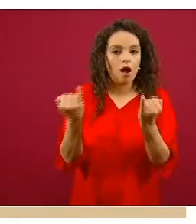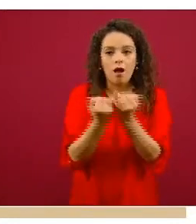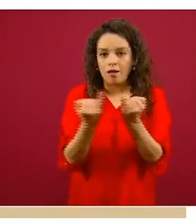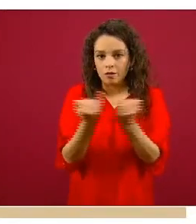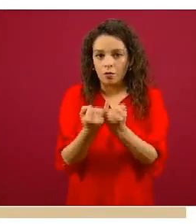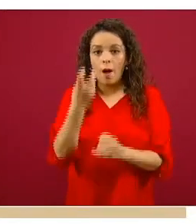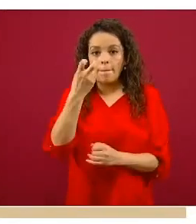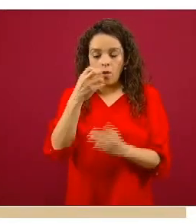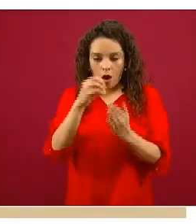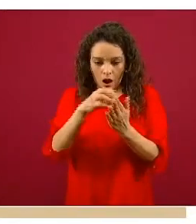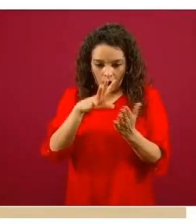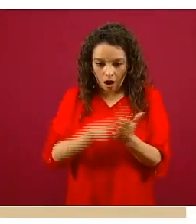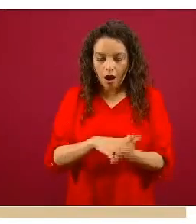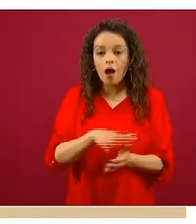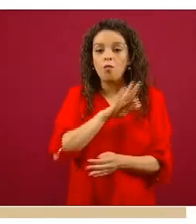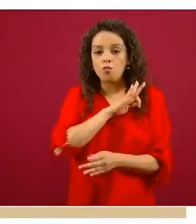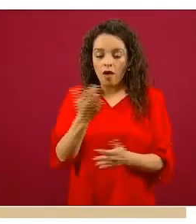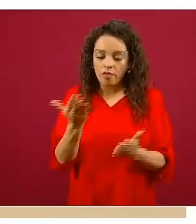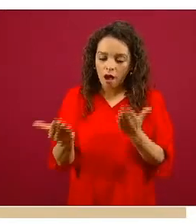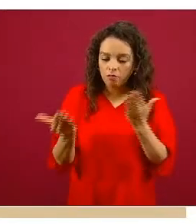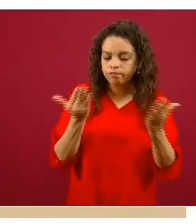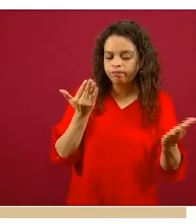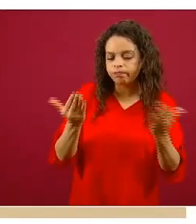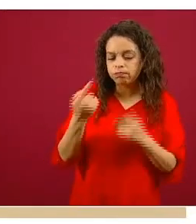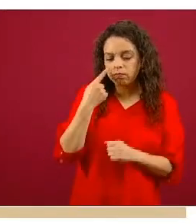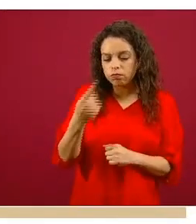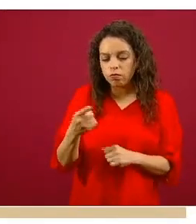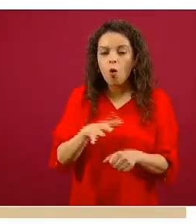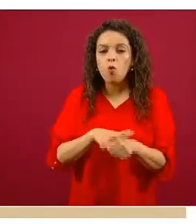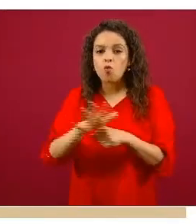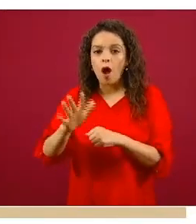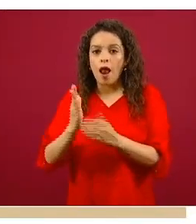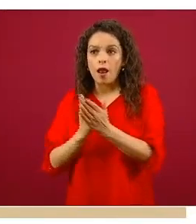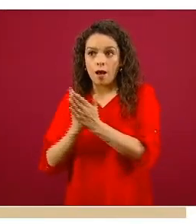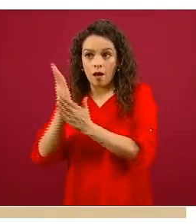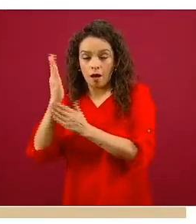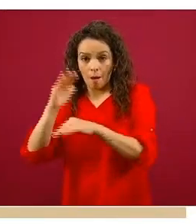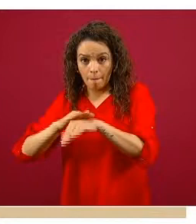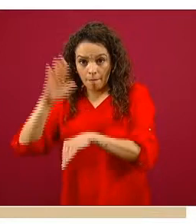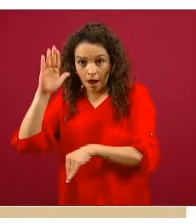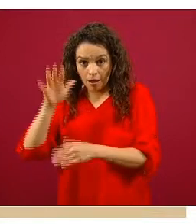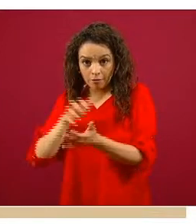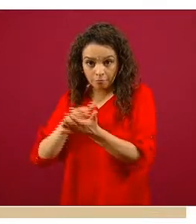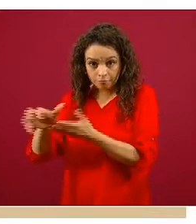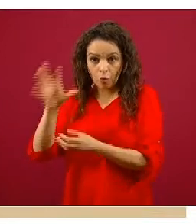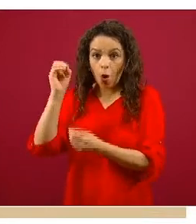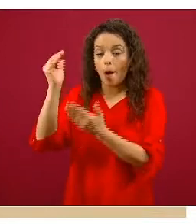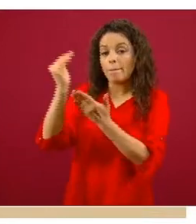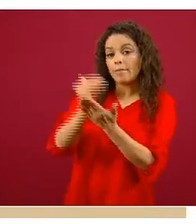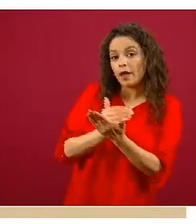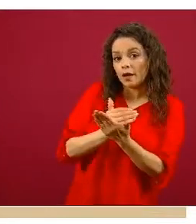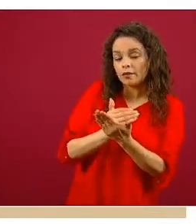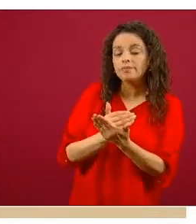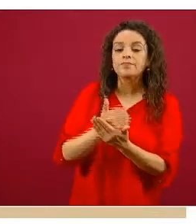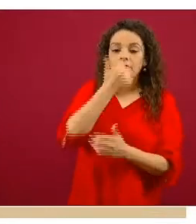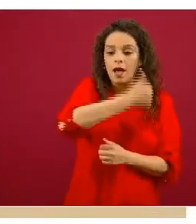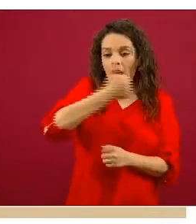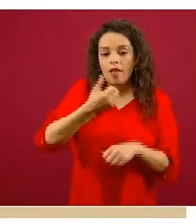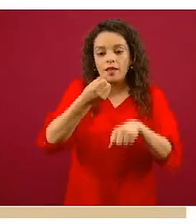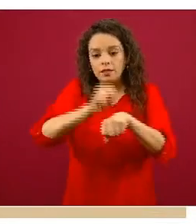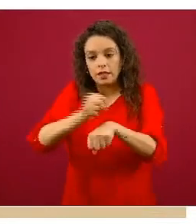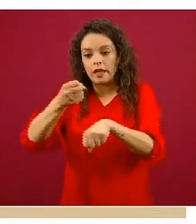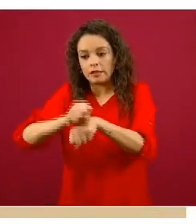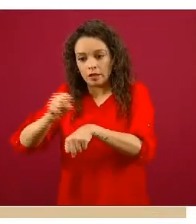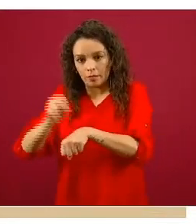en su momento comparar cuál fue o el incremento o el descenso entre una semana y otra. Y está la semana 25 porque es la última